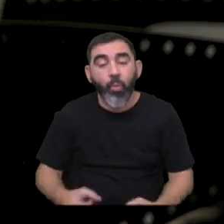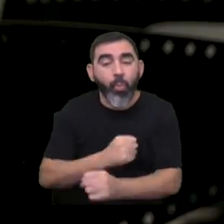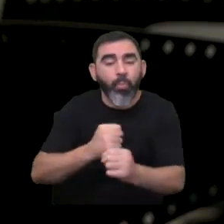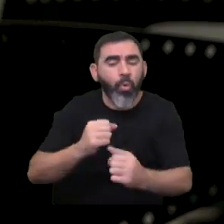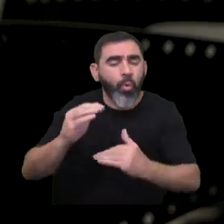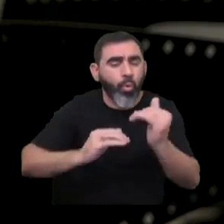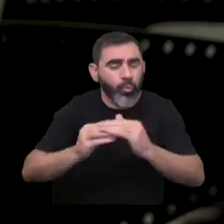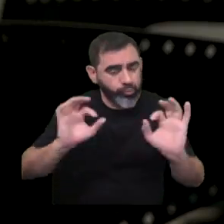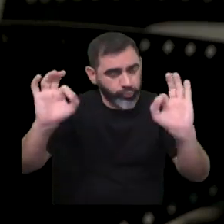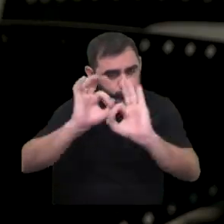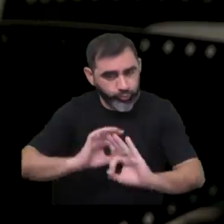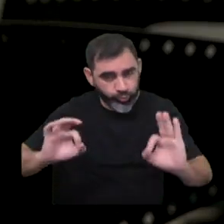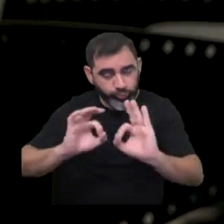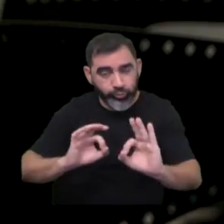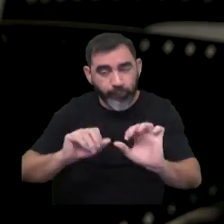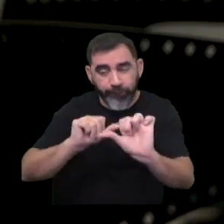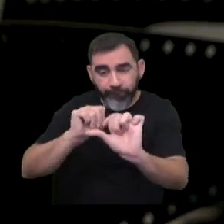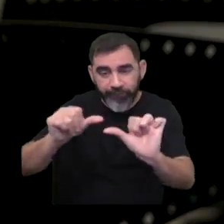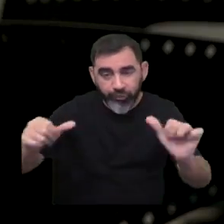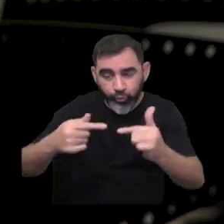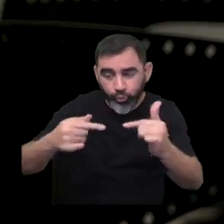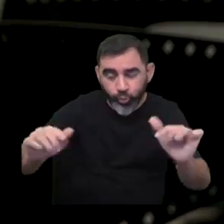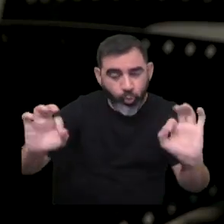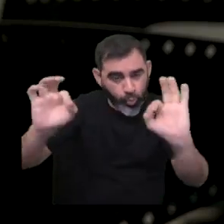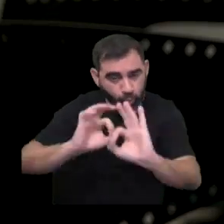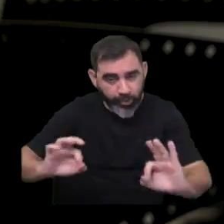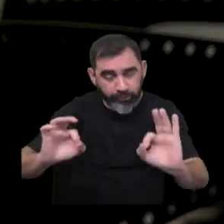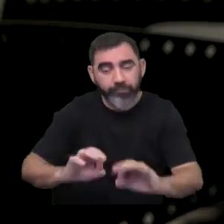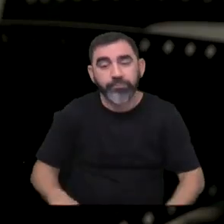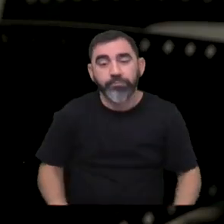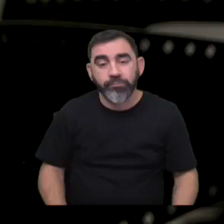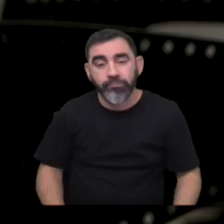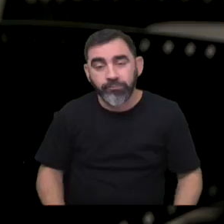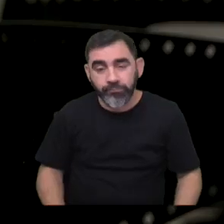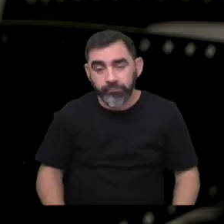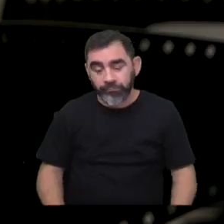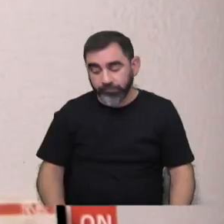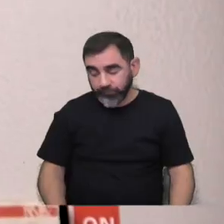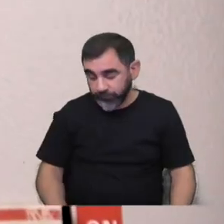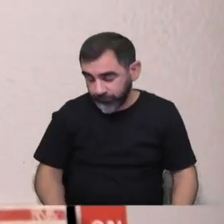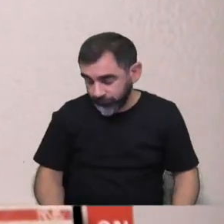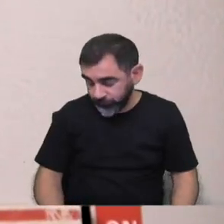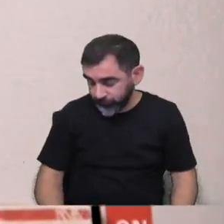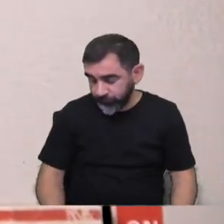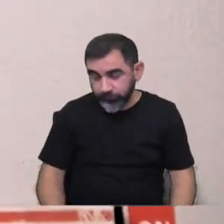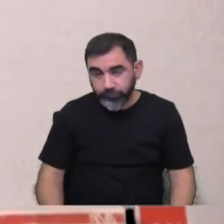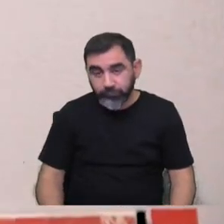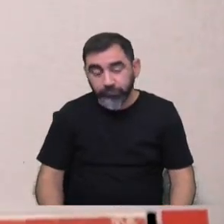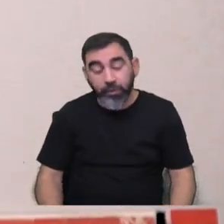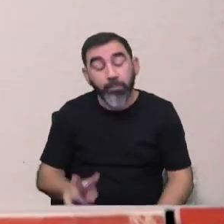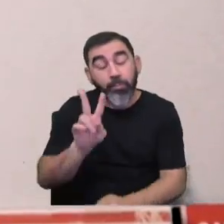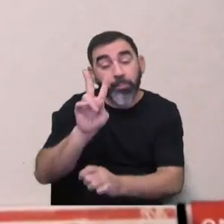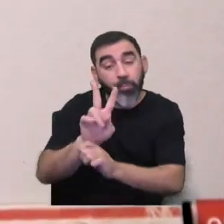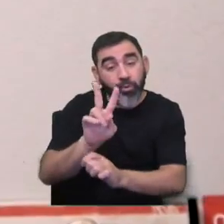que provoque fisuras o que se desprendan pedazos de mampostería. Para